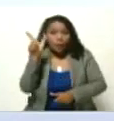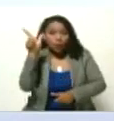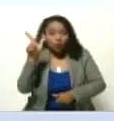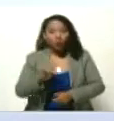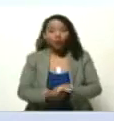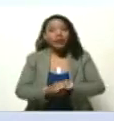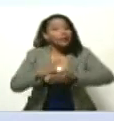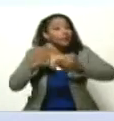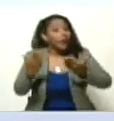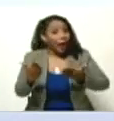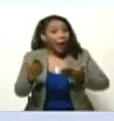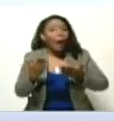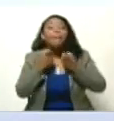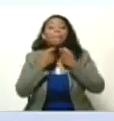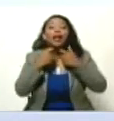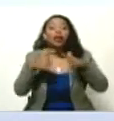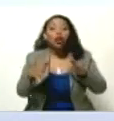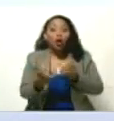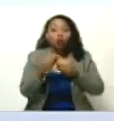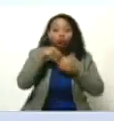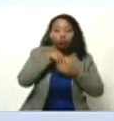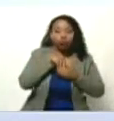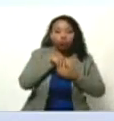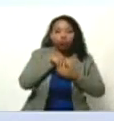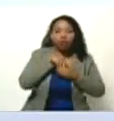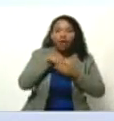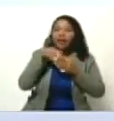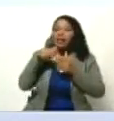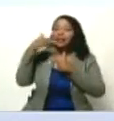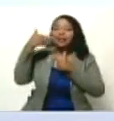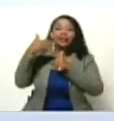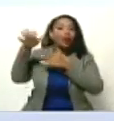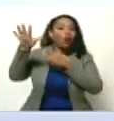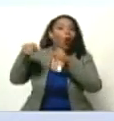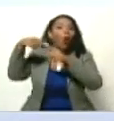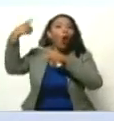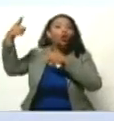que perdió en las internas y se fue con otro partido.